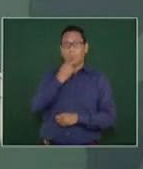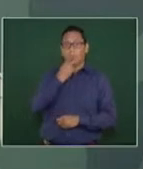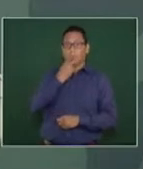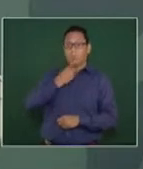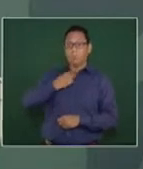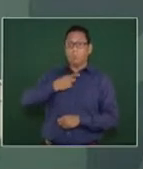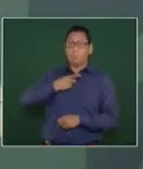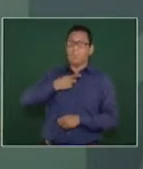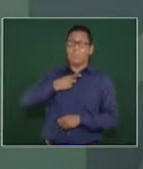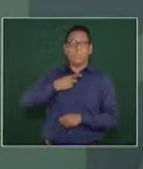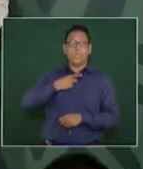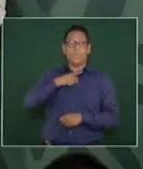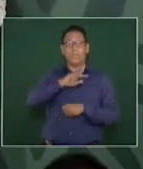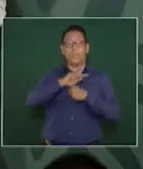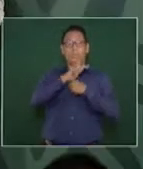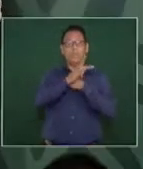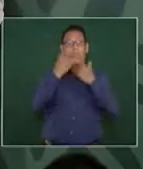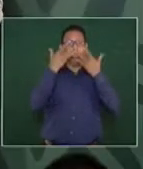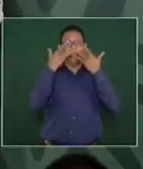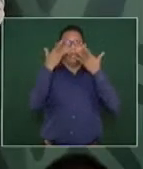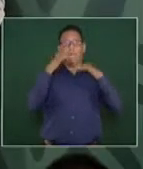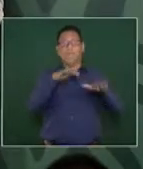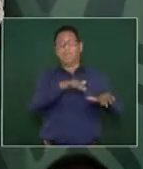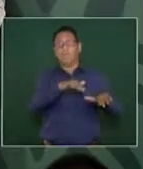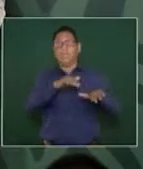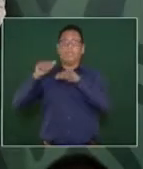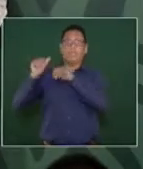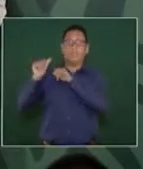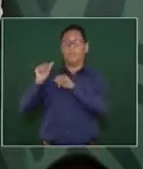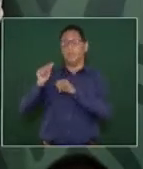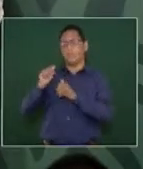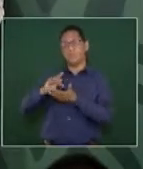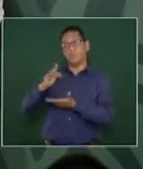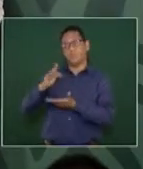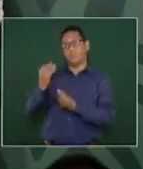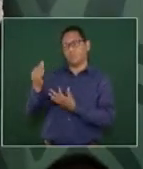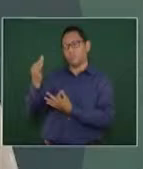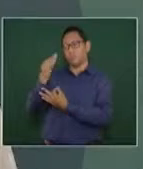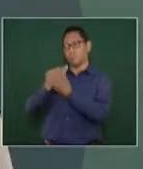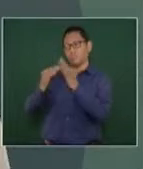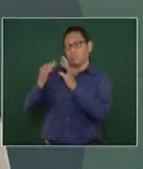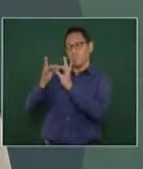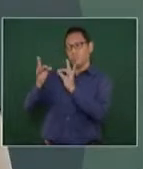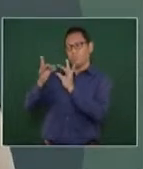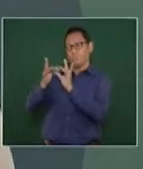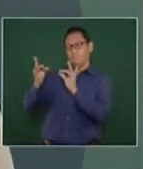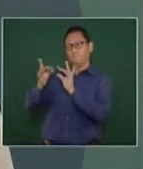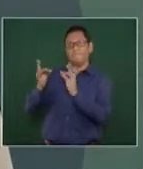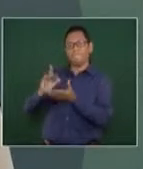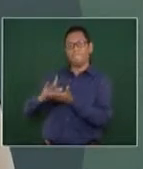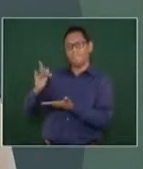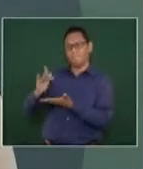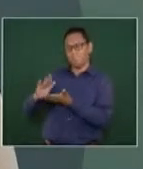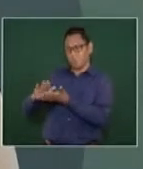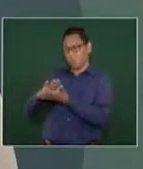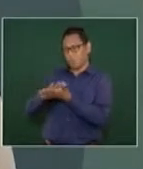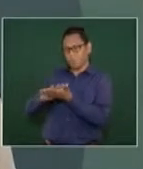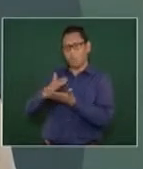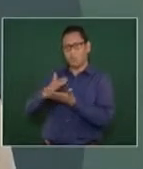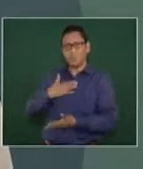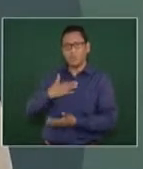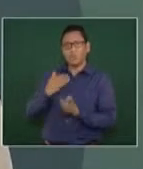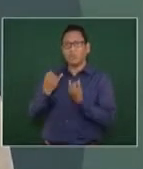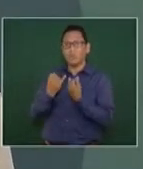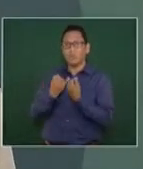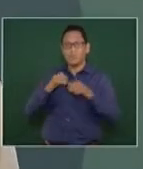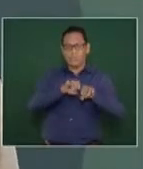Boluarte. Esto ante lo que la Nación Andina ha calificado como una constante injerencia de México en sus asuntos internos. Para esta y más información, saludo como